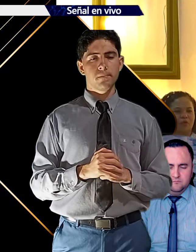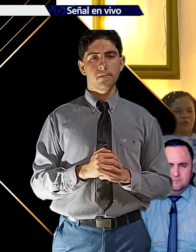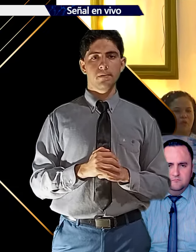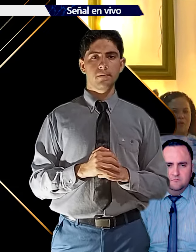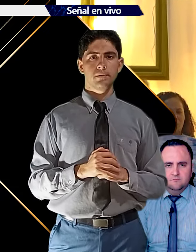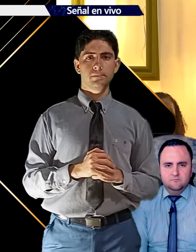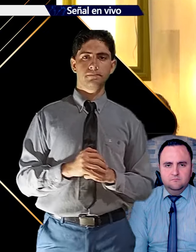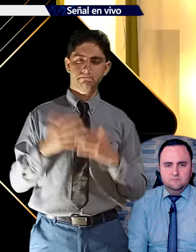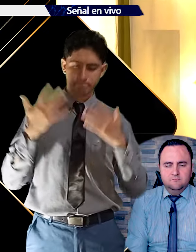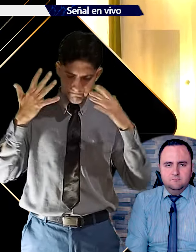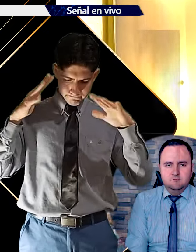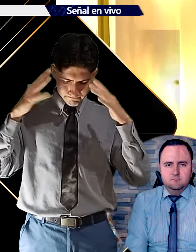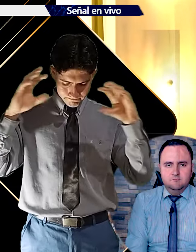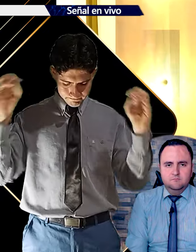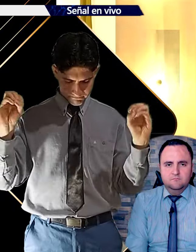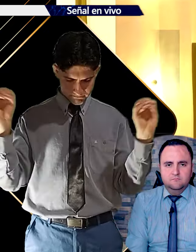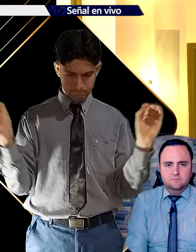Dios,